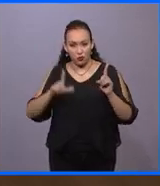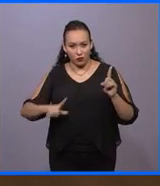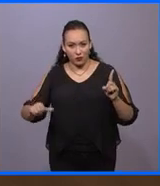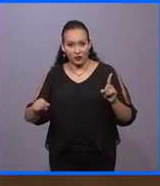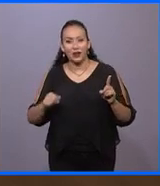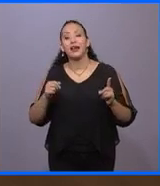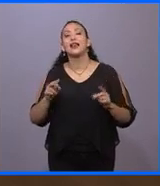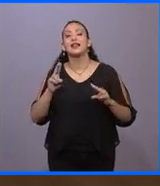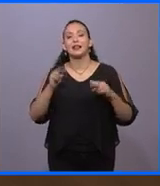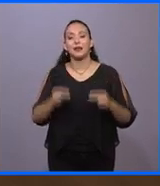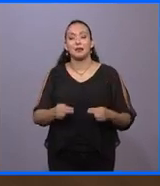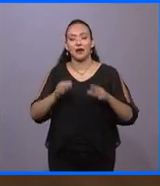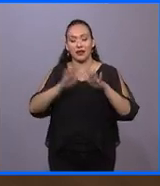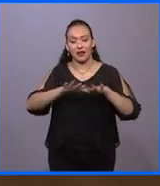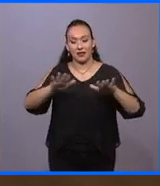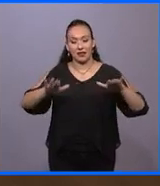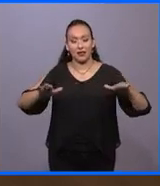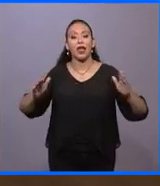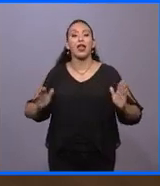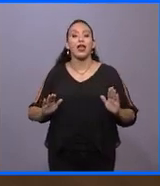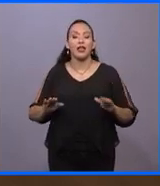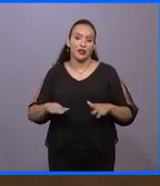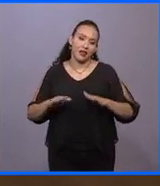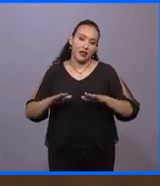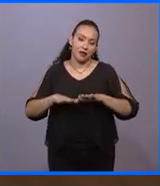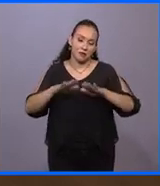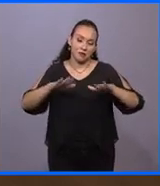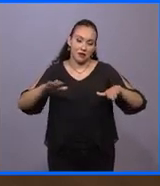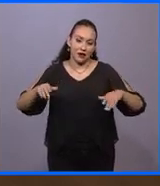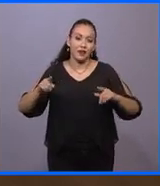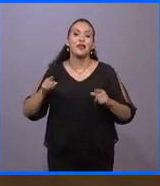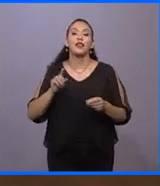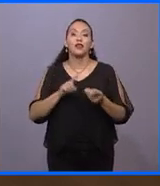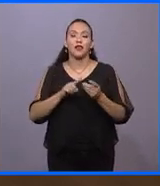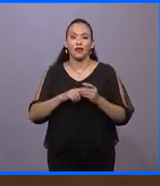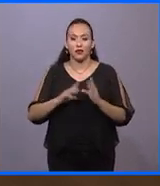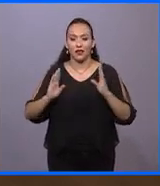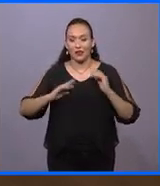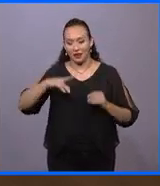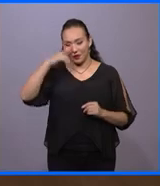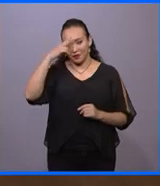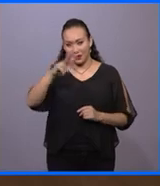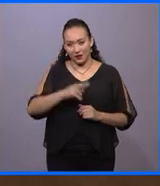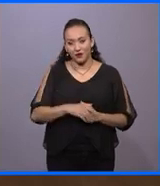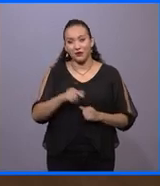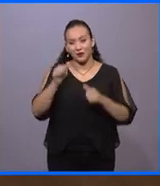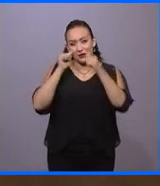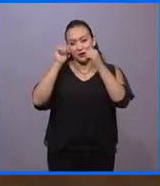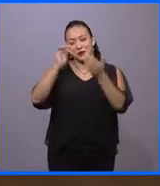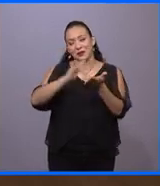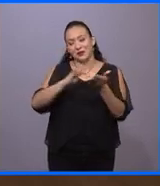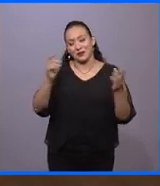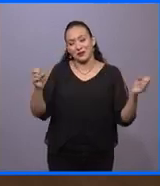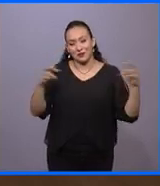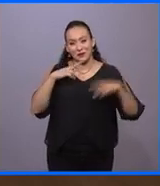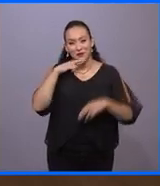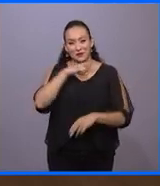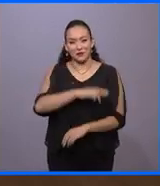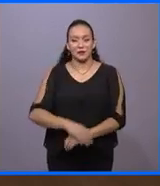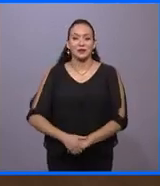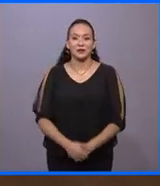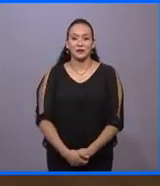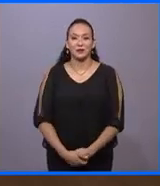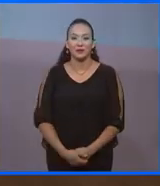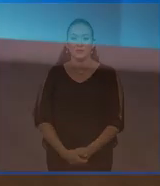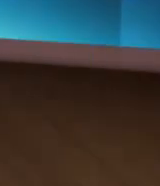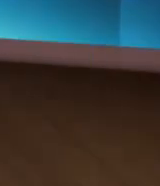y Comercio Marítimo, de Puertos y orgánica de la Armada de México. Como siempre, muchas gracias y nos vemos en la próxima.